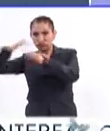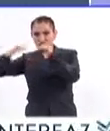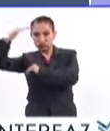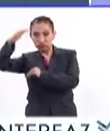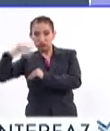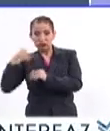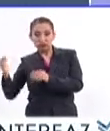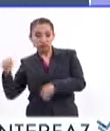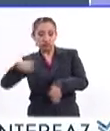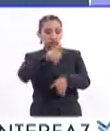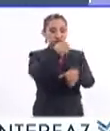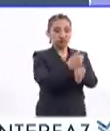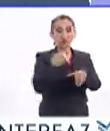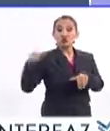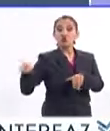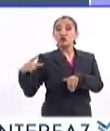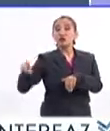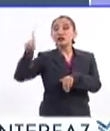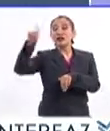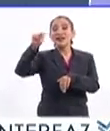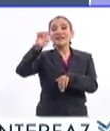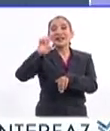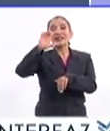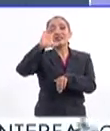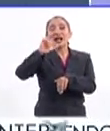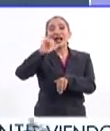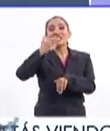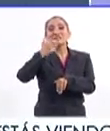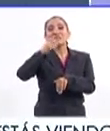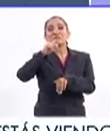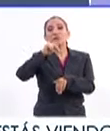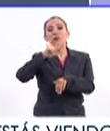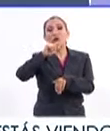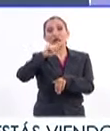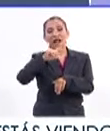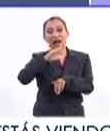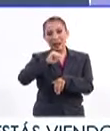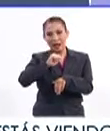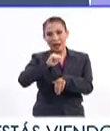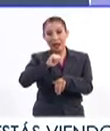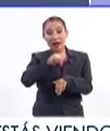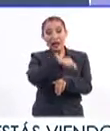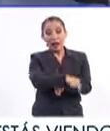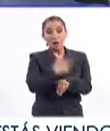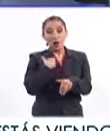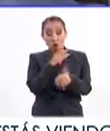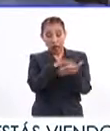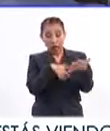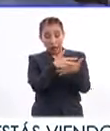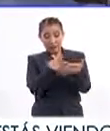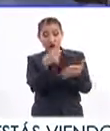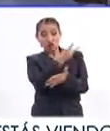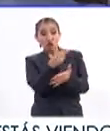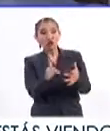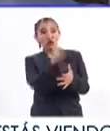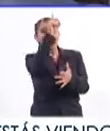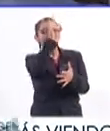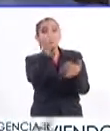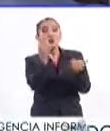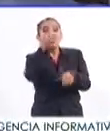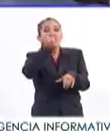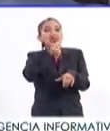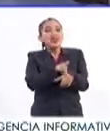deidad patrona, que es un Tezcatlipoca que se conoce como Chalchitotoli. Pero desde la perspectiva de calendario, ambas deidades se veneran